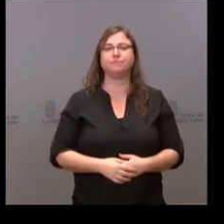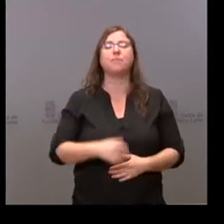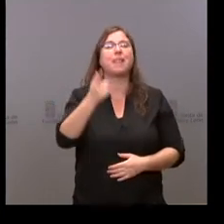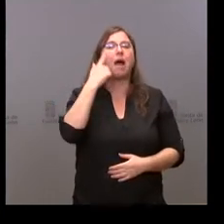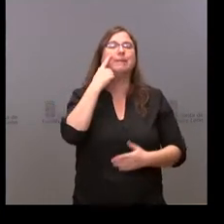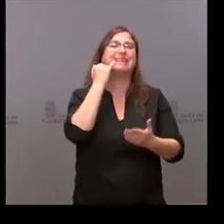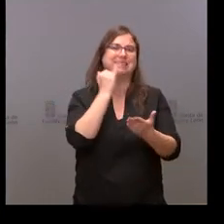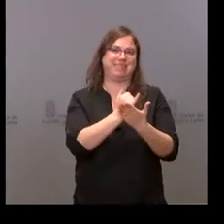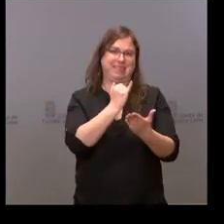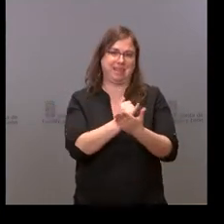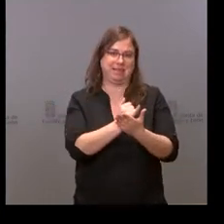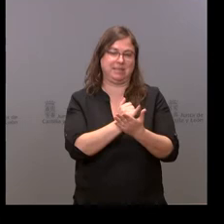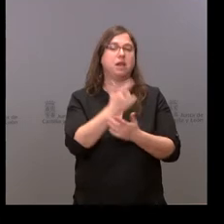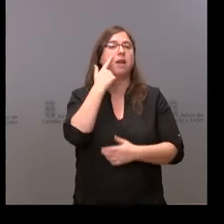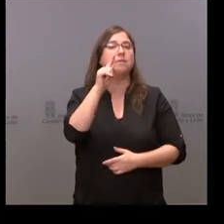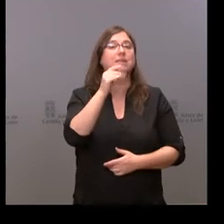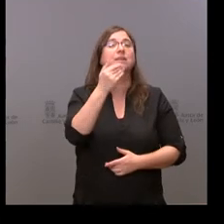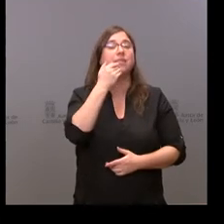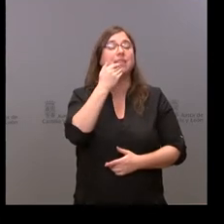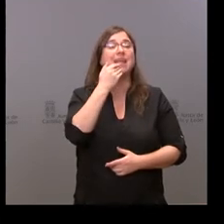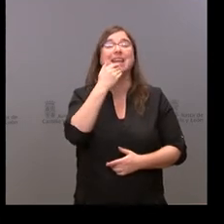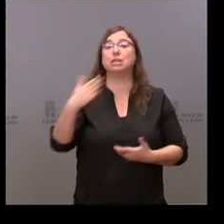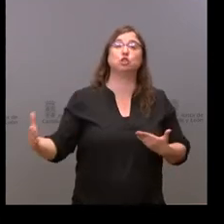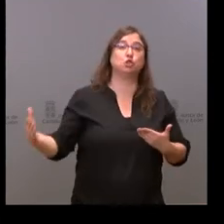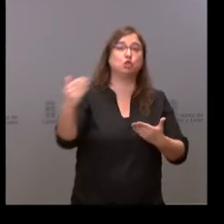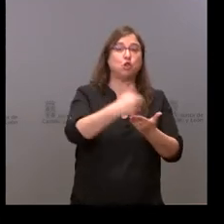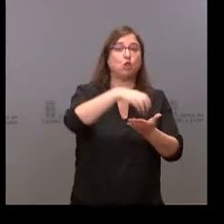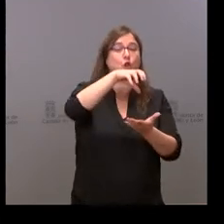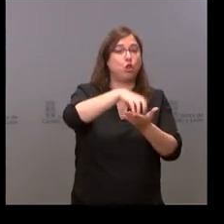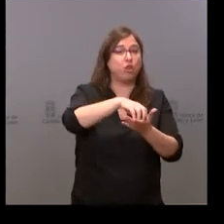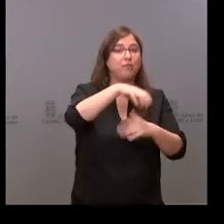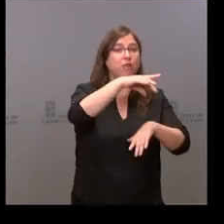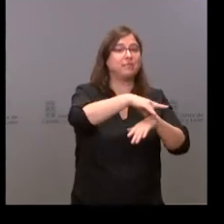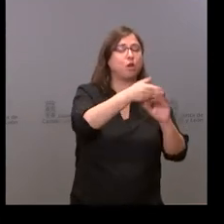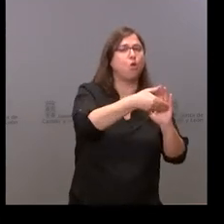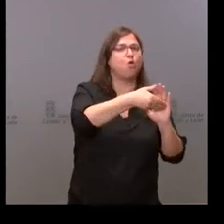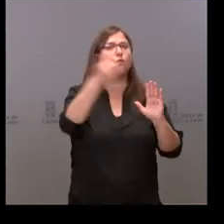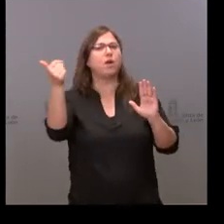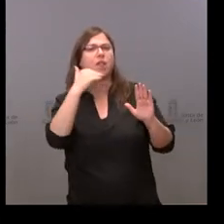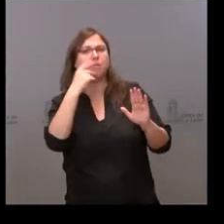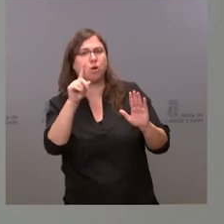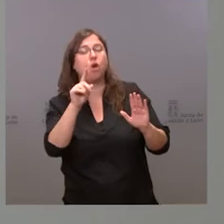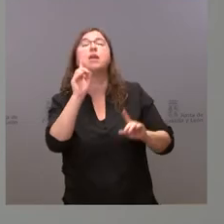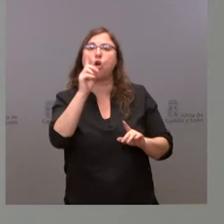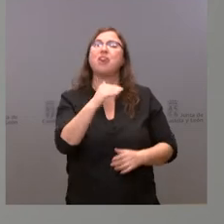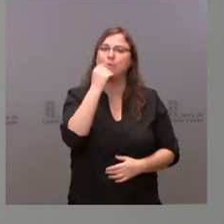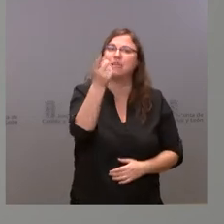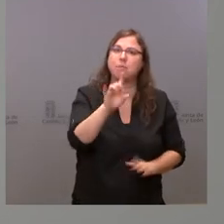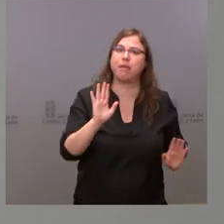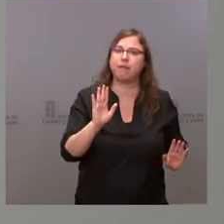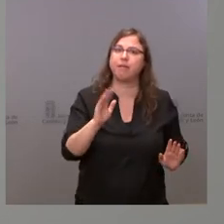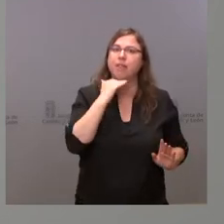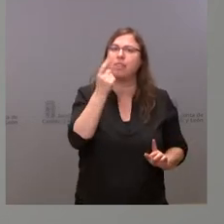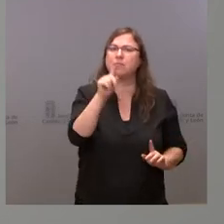puede aclarar van a sacarlos de los centros de salud de todo castilla y león salvo de zamora apuntó alonso zamora también los que